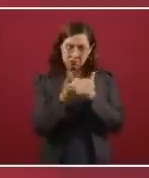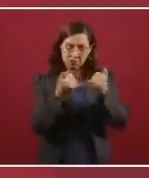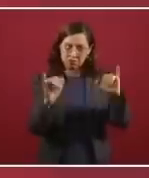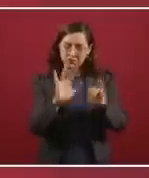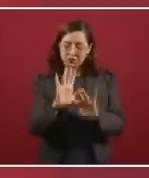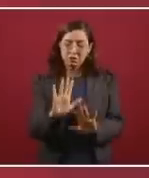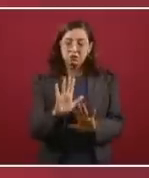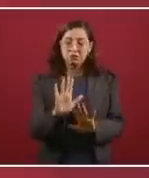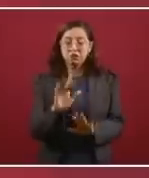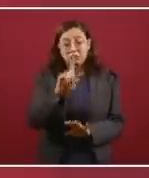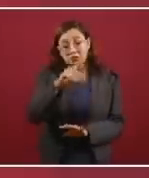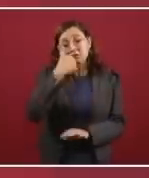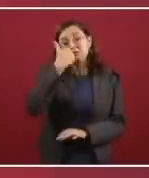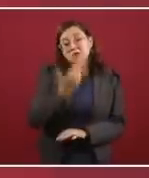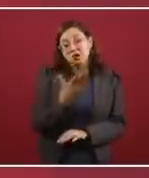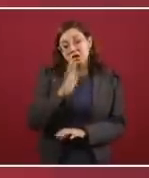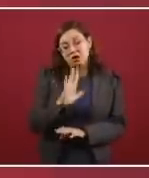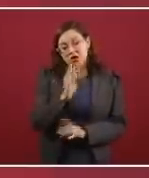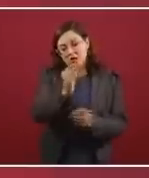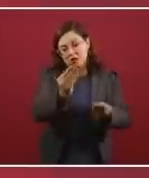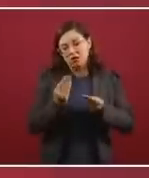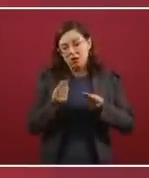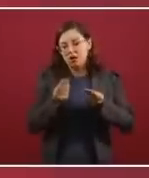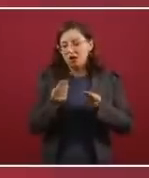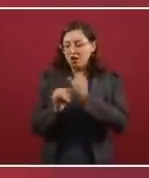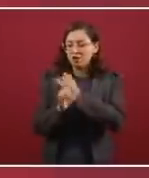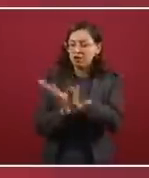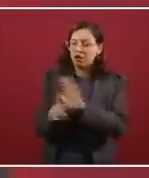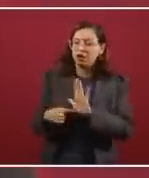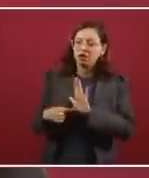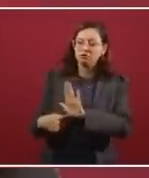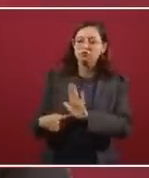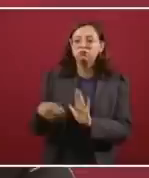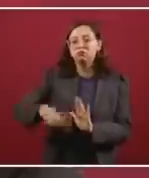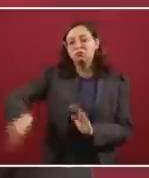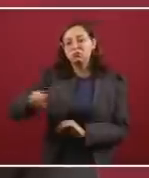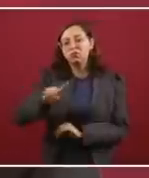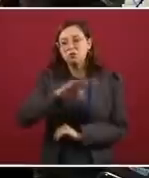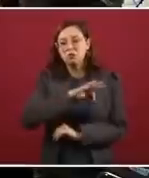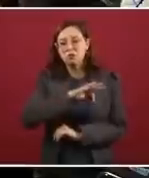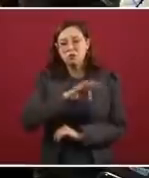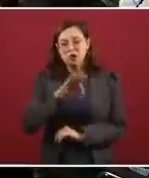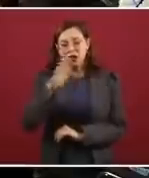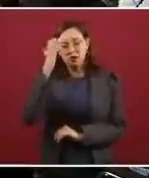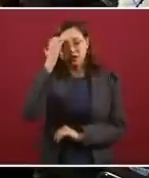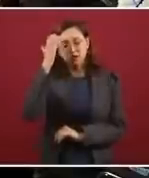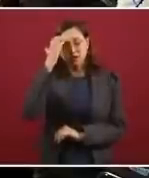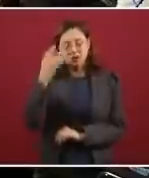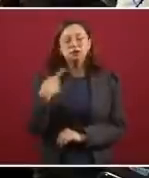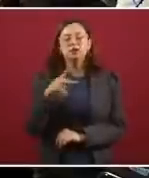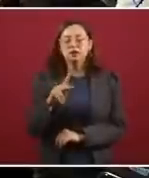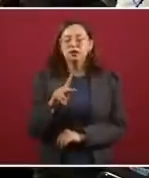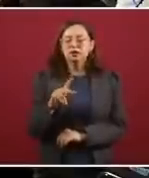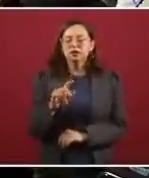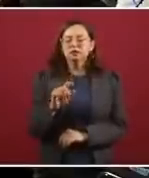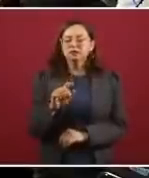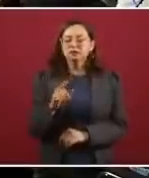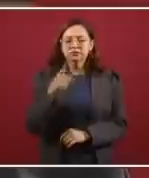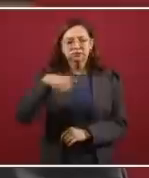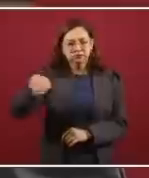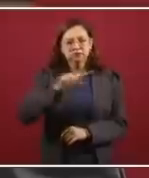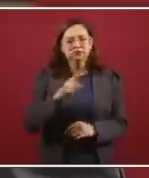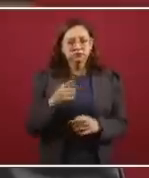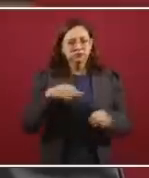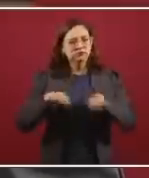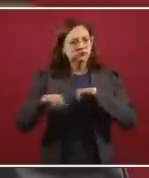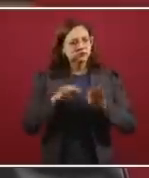en los términos que ellos así lo consideren, para que ustedes puedan tener los detalles. Pero sí han tenido una actuación, diría yo, bastante